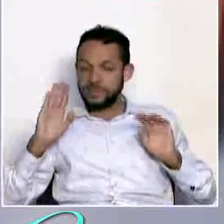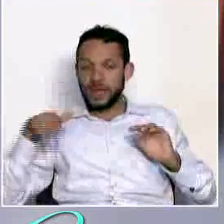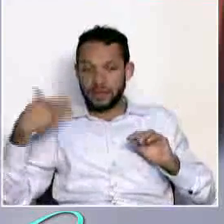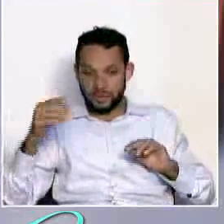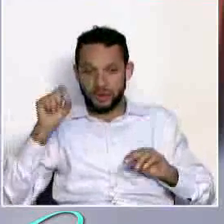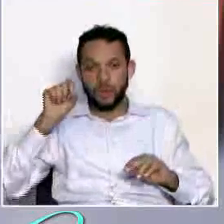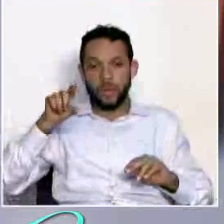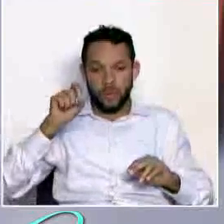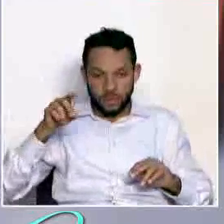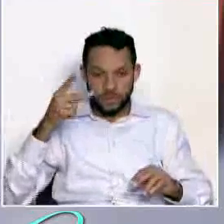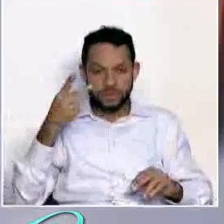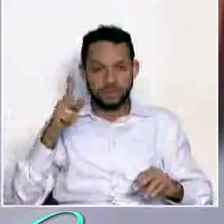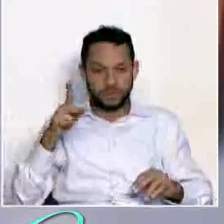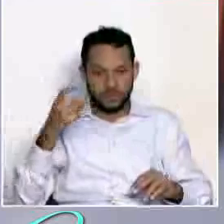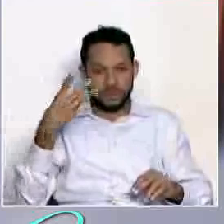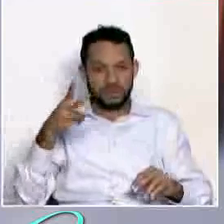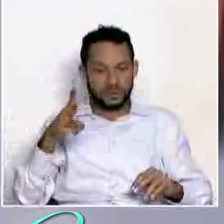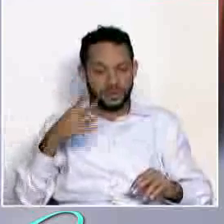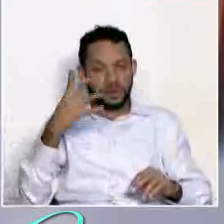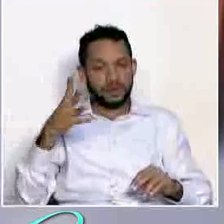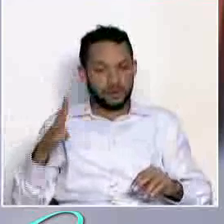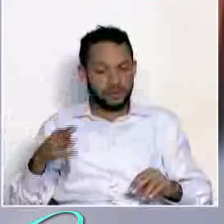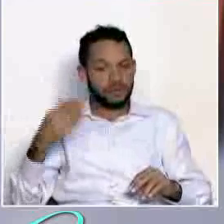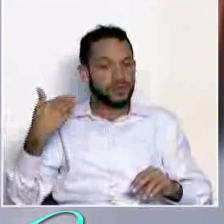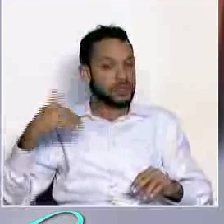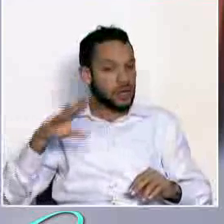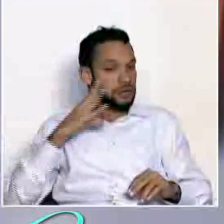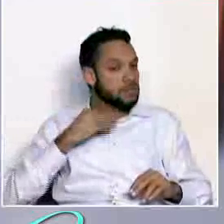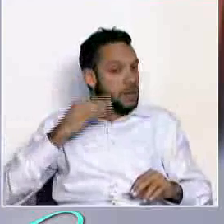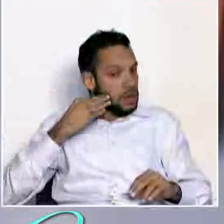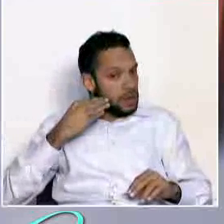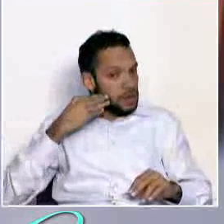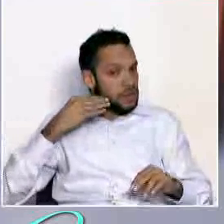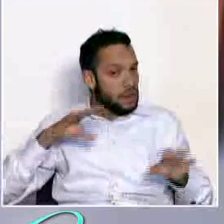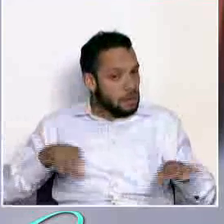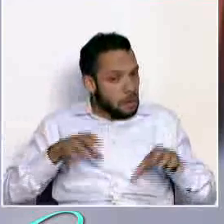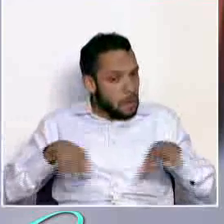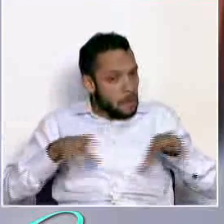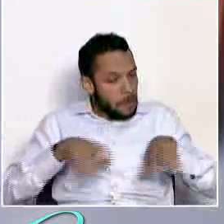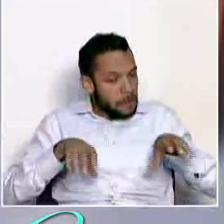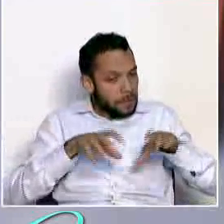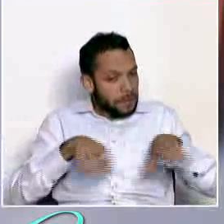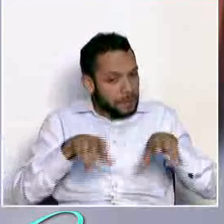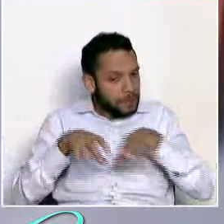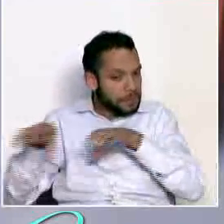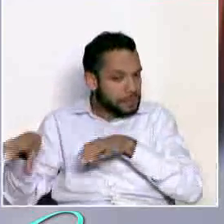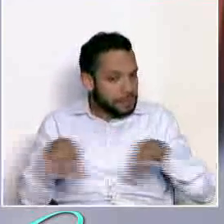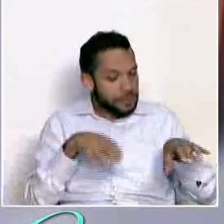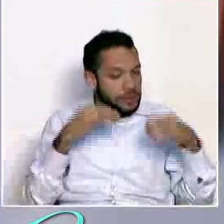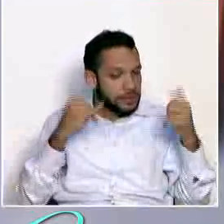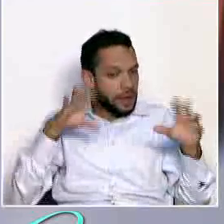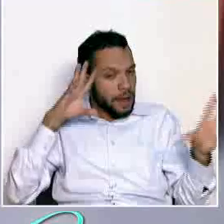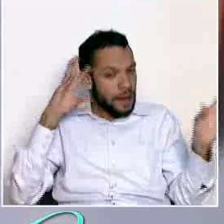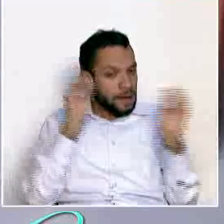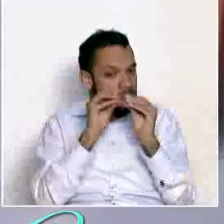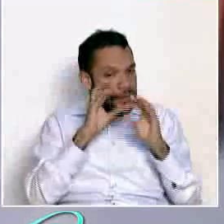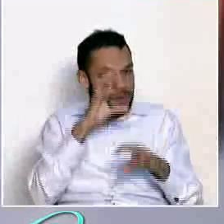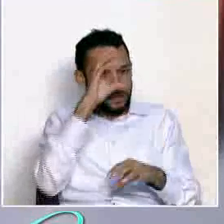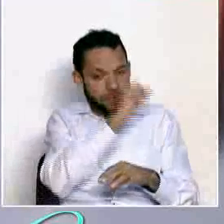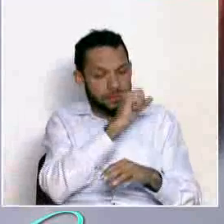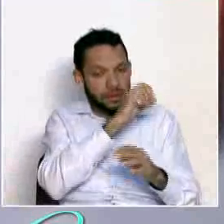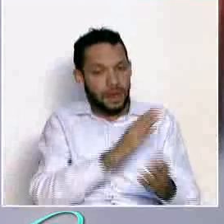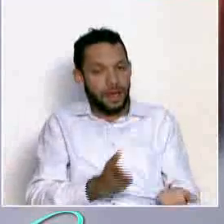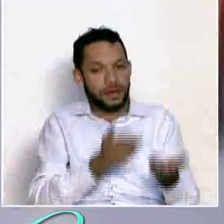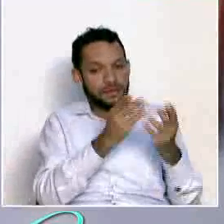10 años es mejor hacer hipnosis porque la persona tiene un mayor conocimiento de su entorno, una